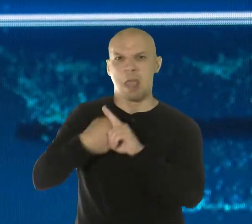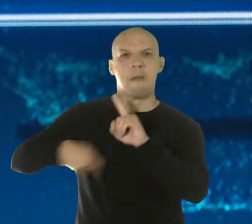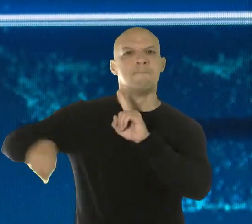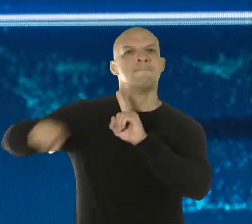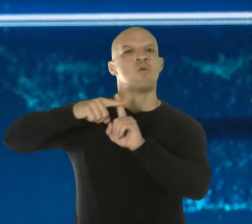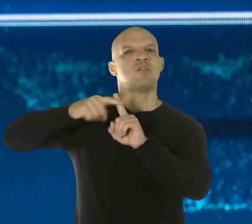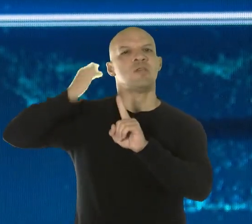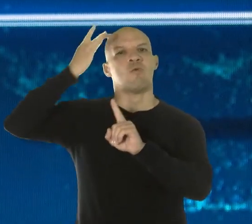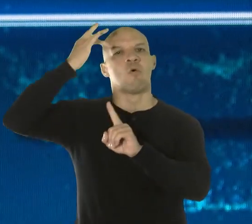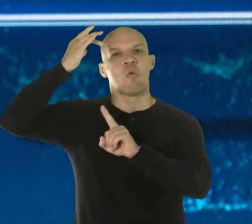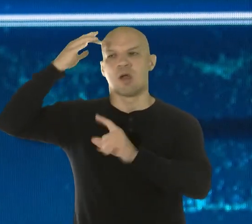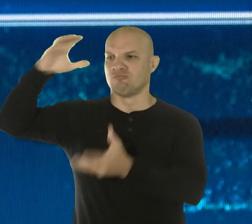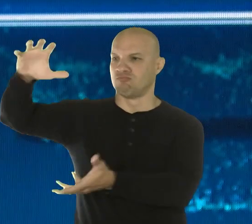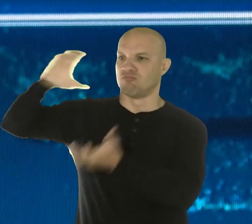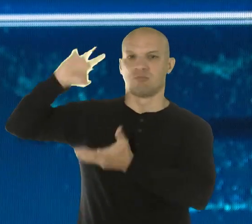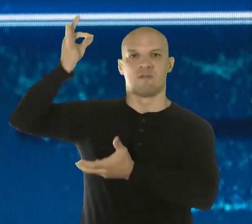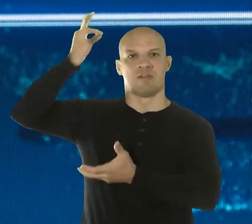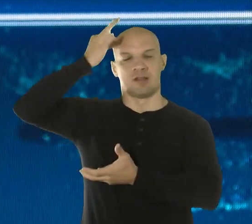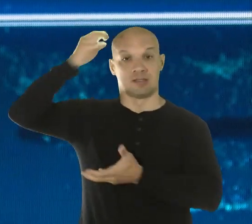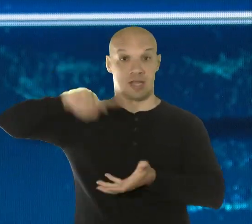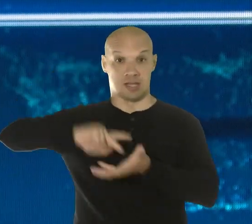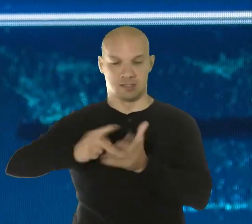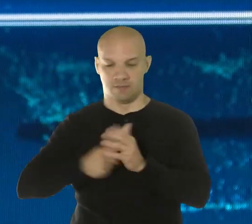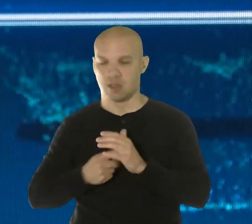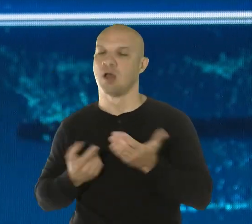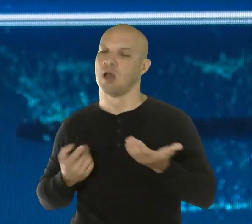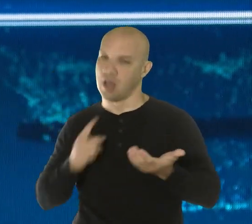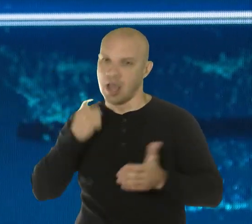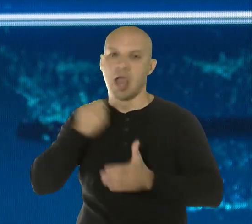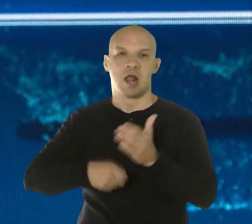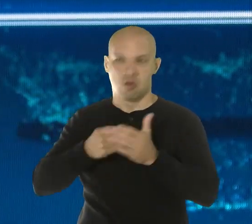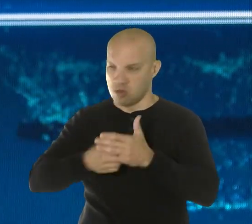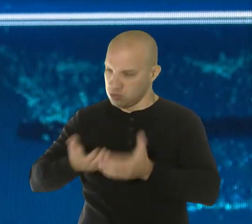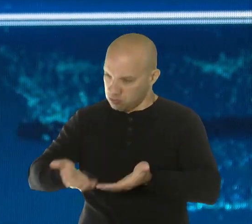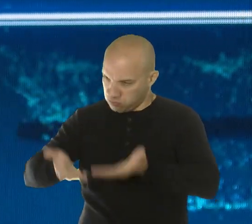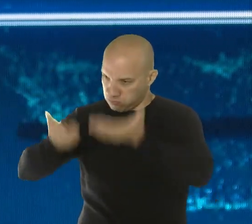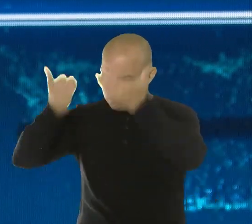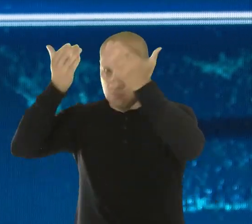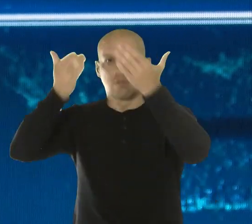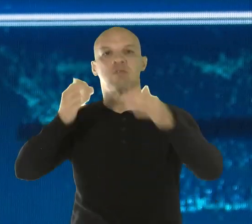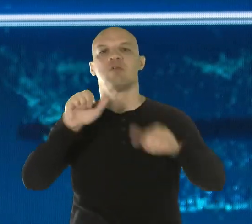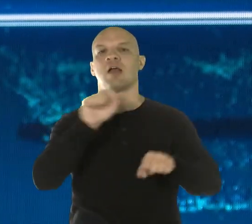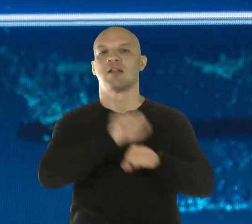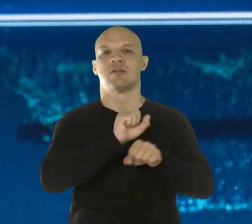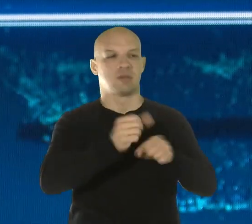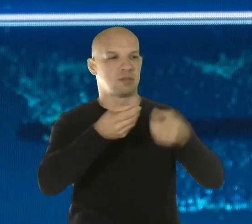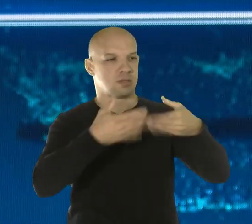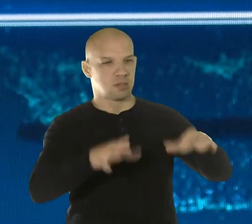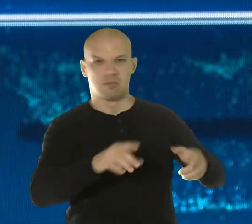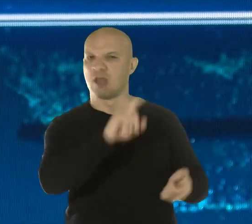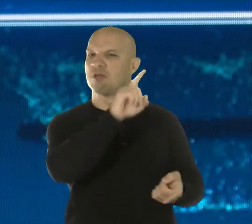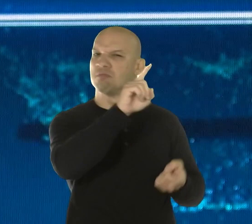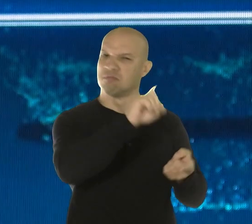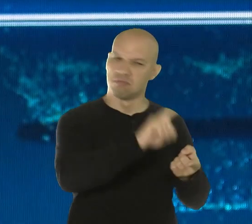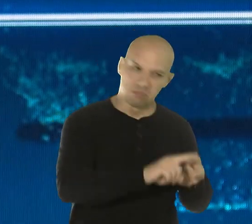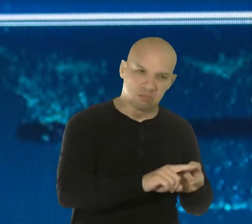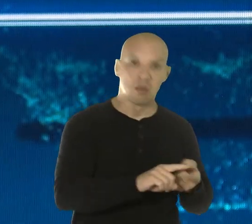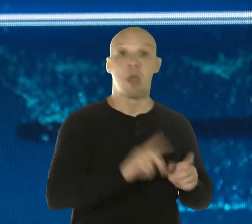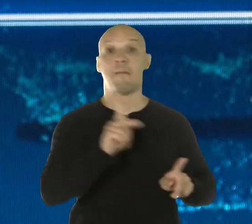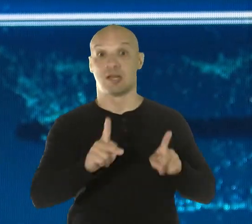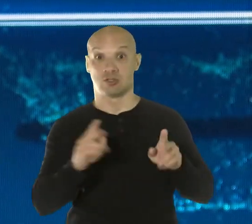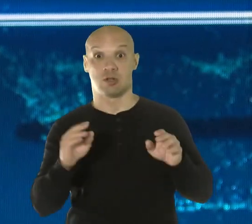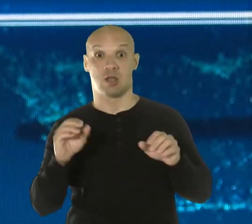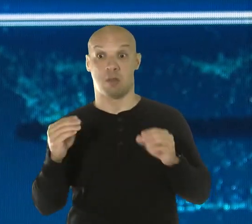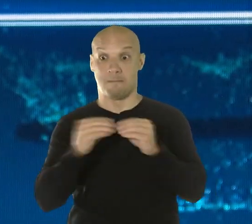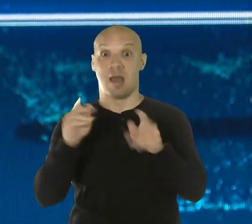que aunque la inflación es alta, el desempleo se ha mantenido relativamente bajo, la tasa de participación ha aumentado. Aquí la pregunta que